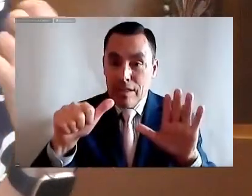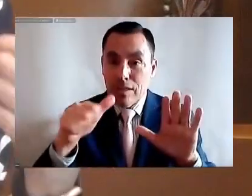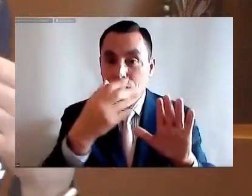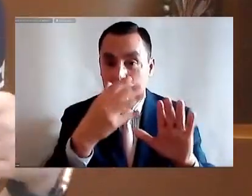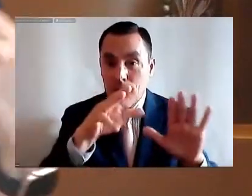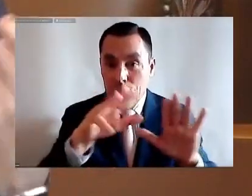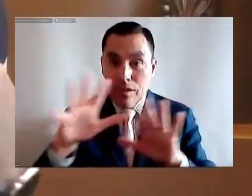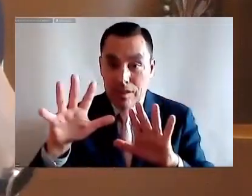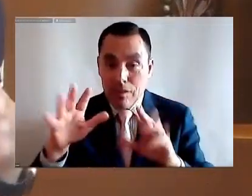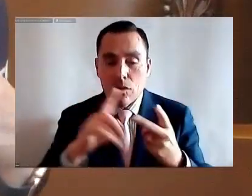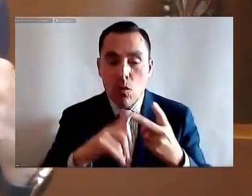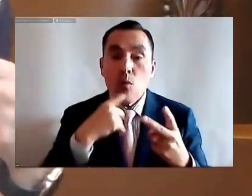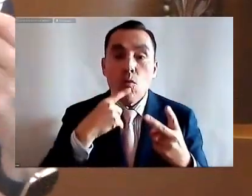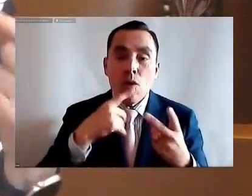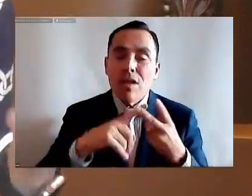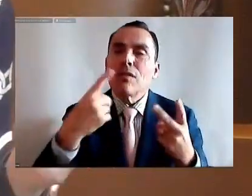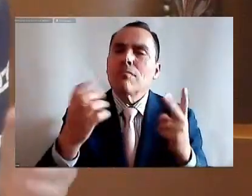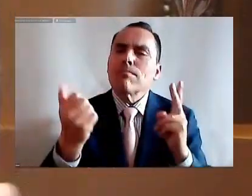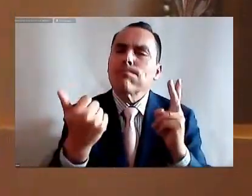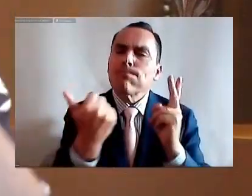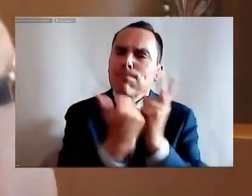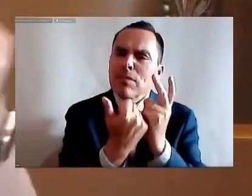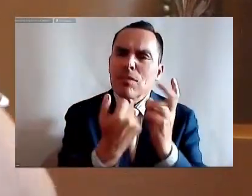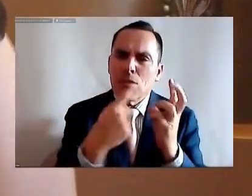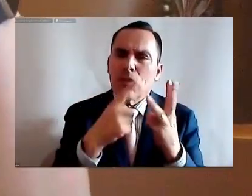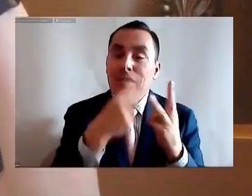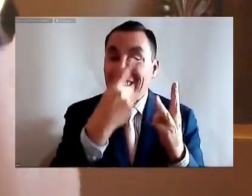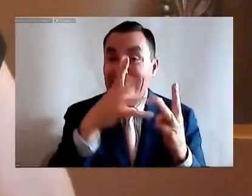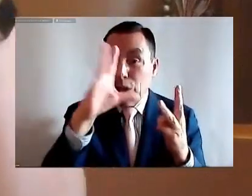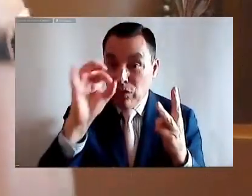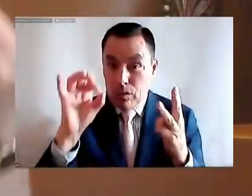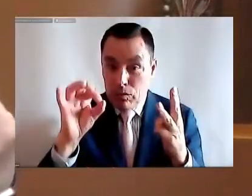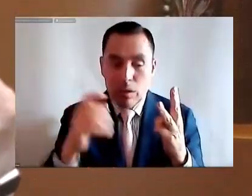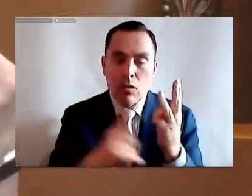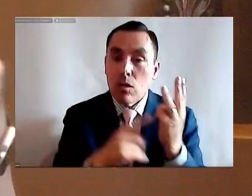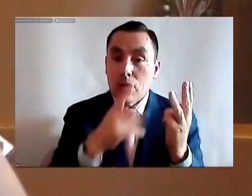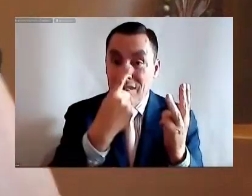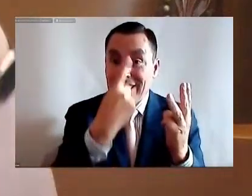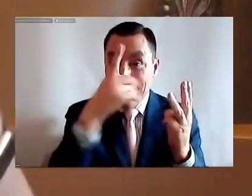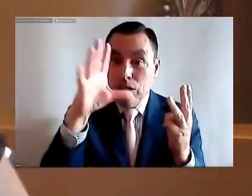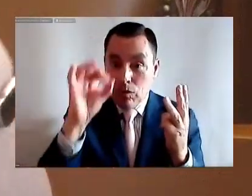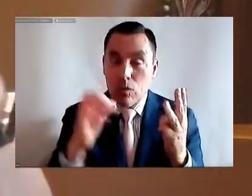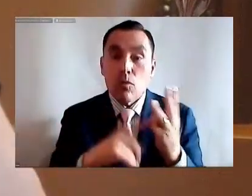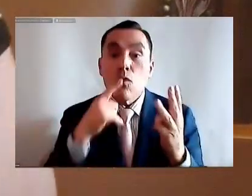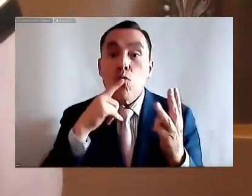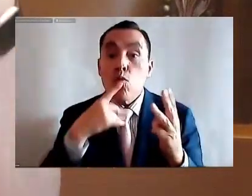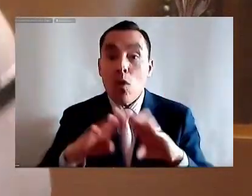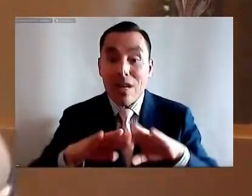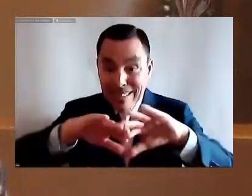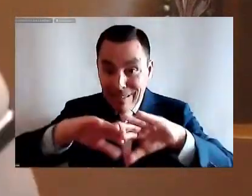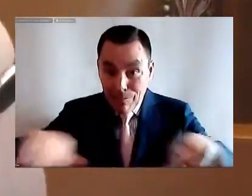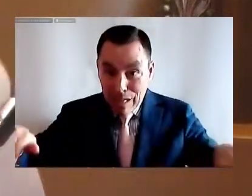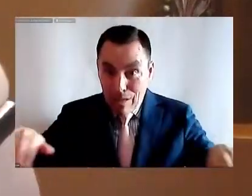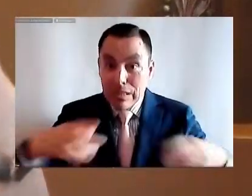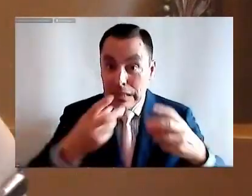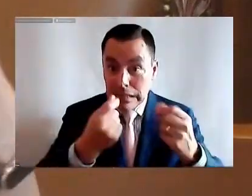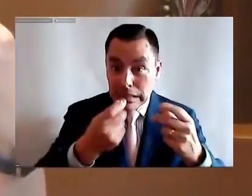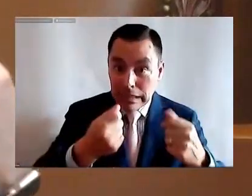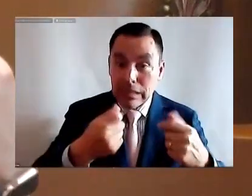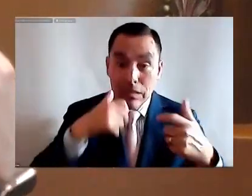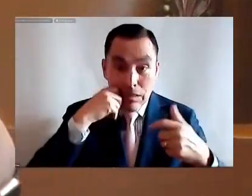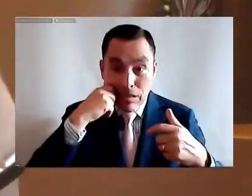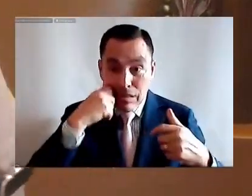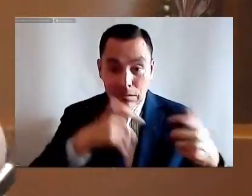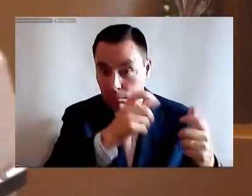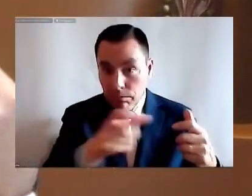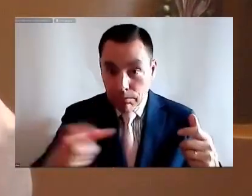Pero además, incluso dentro del 150, o incluso mujeres separadas de bienes, al momento de solicitar crédito, en la práctica muchas